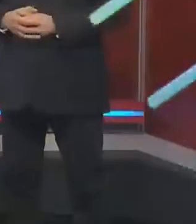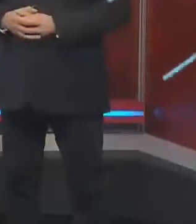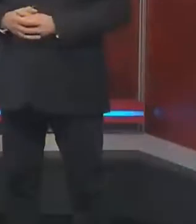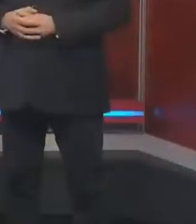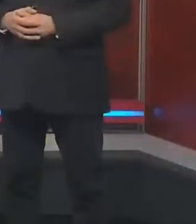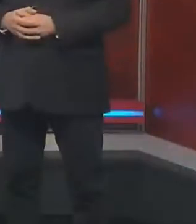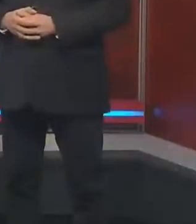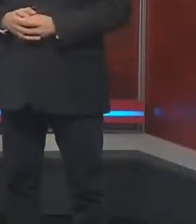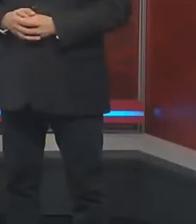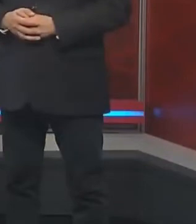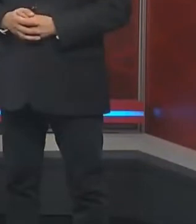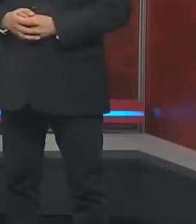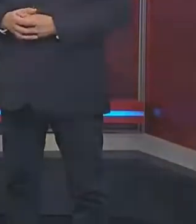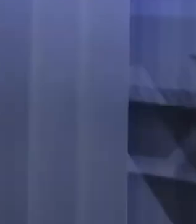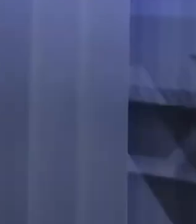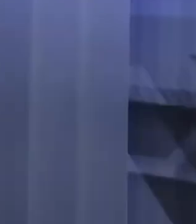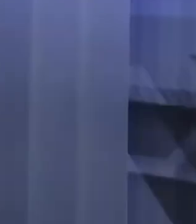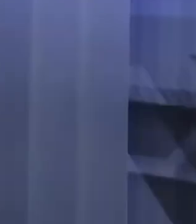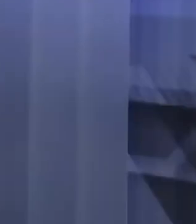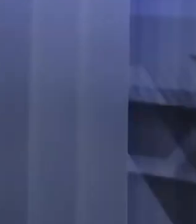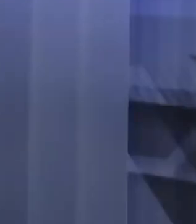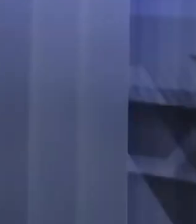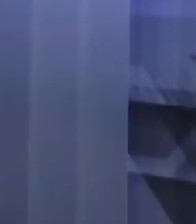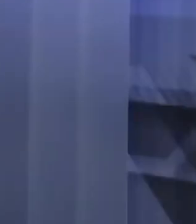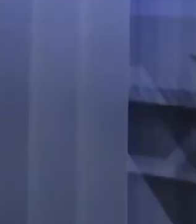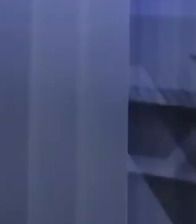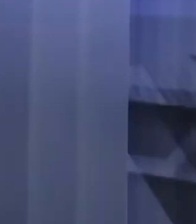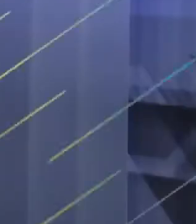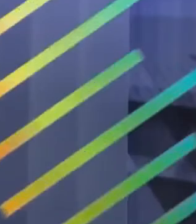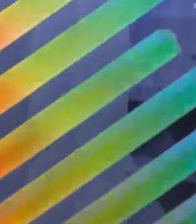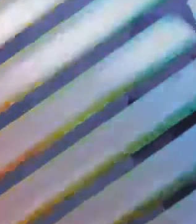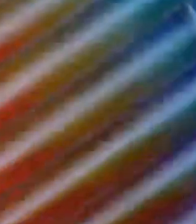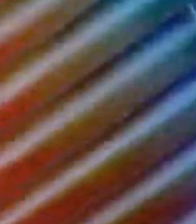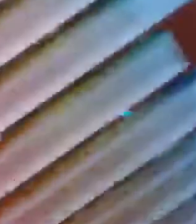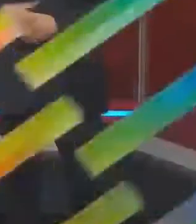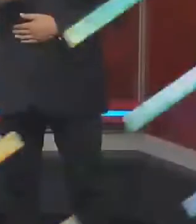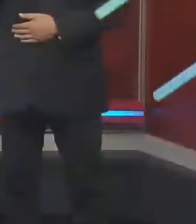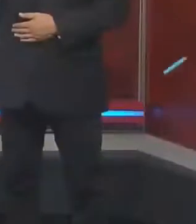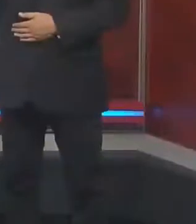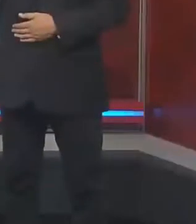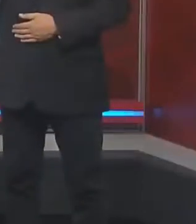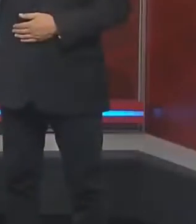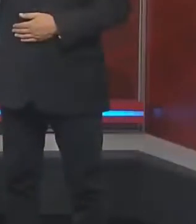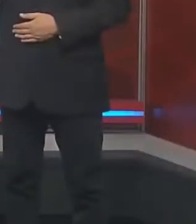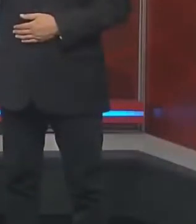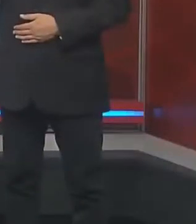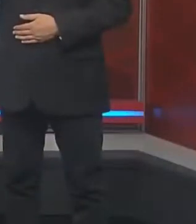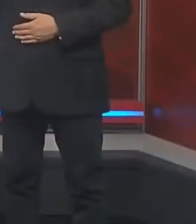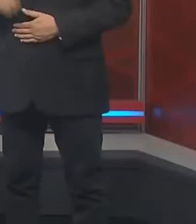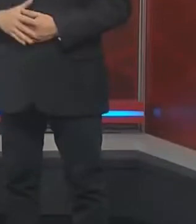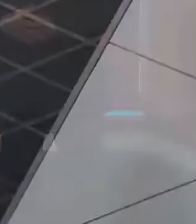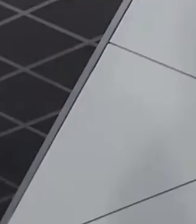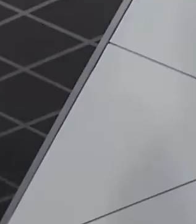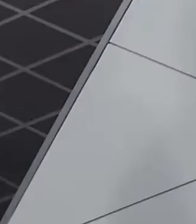news noble bío bío